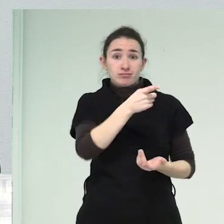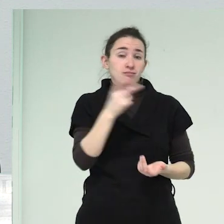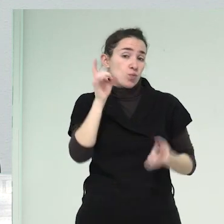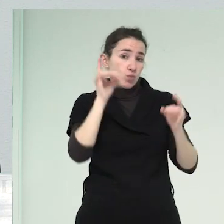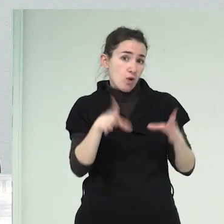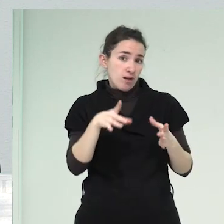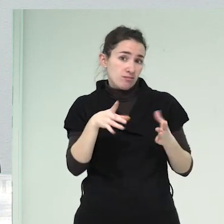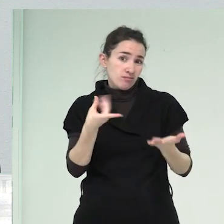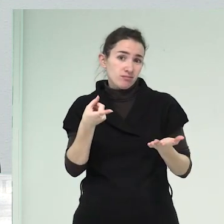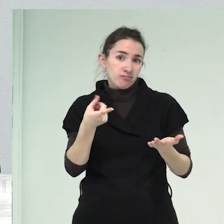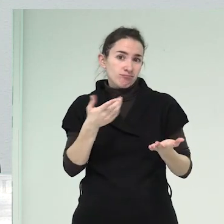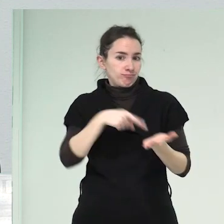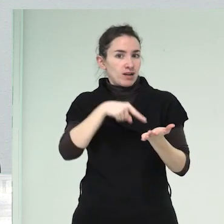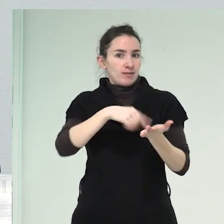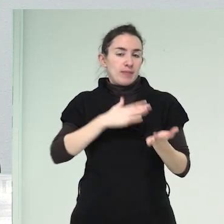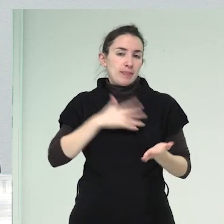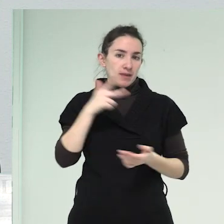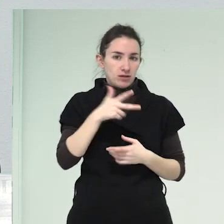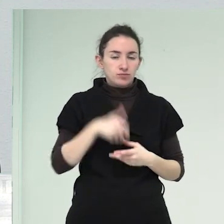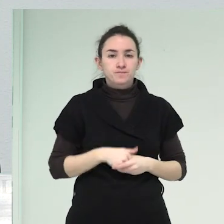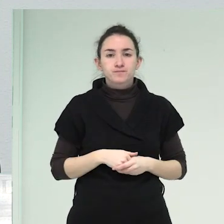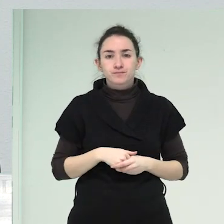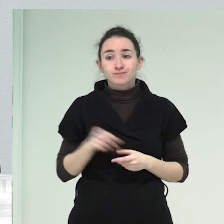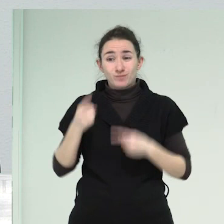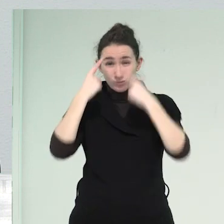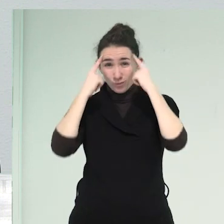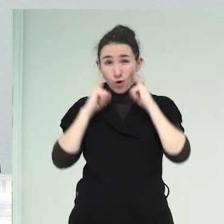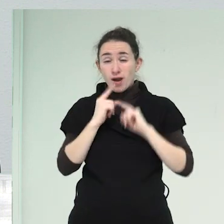Derechos. Sor Juana,